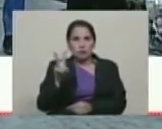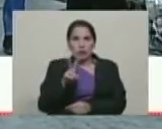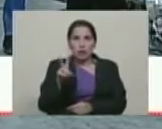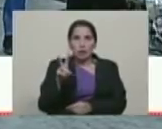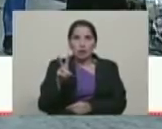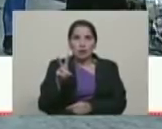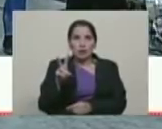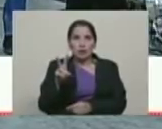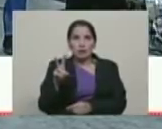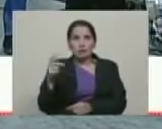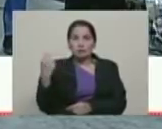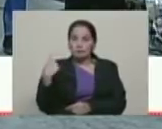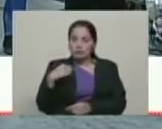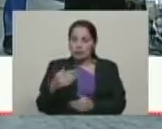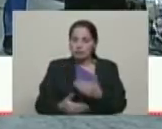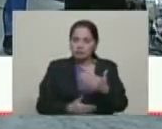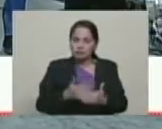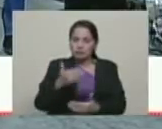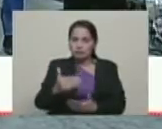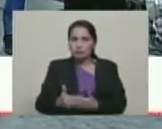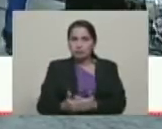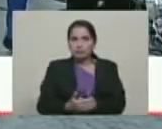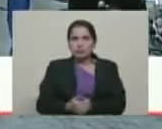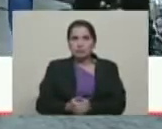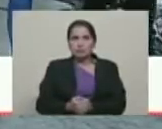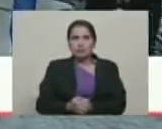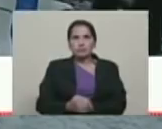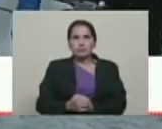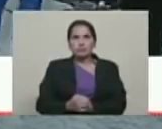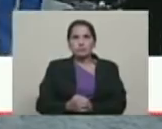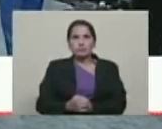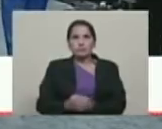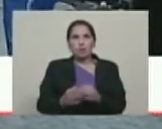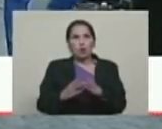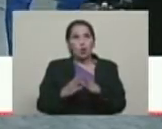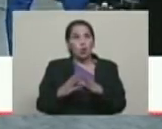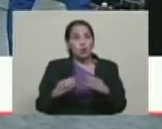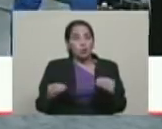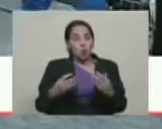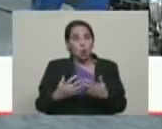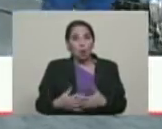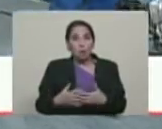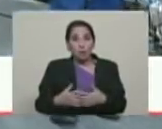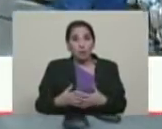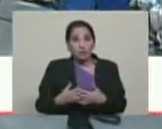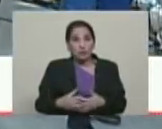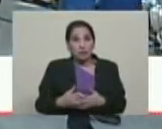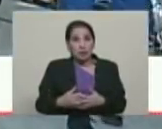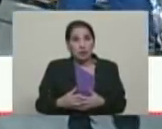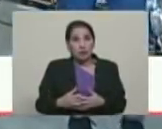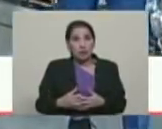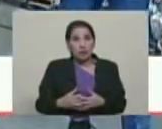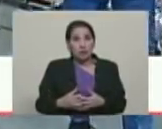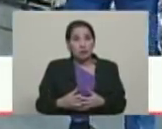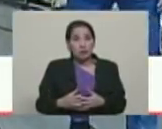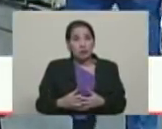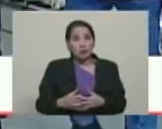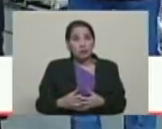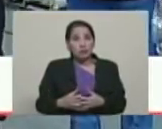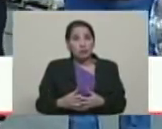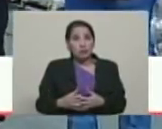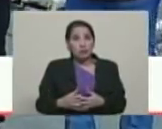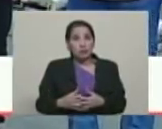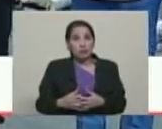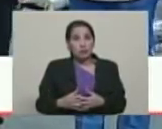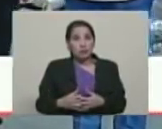estamos llevando adelante. Empresarios, fíjense ustedes, aquí estamos, acabamos de mostrar